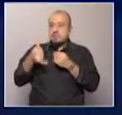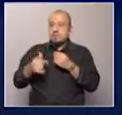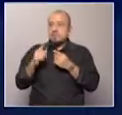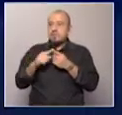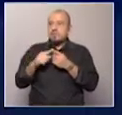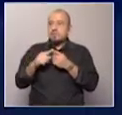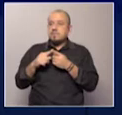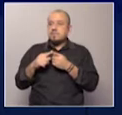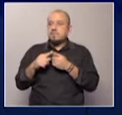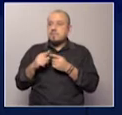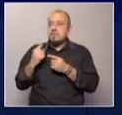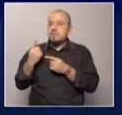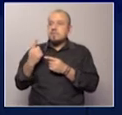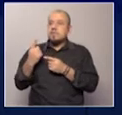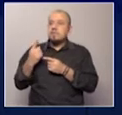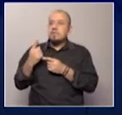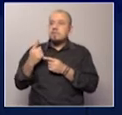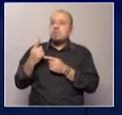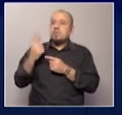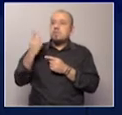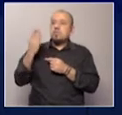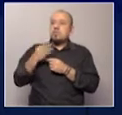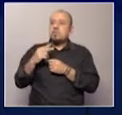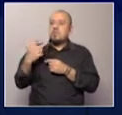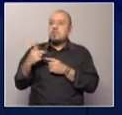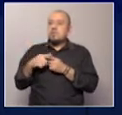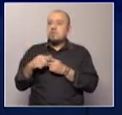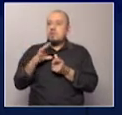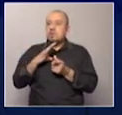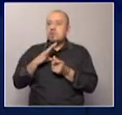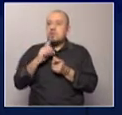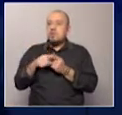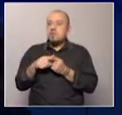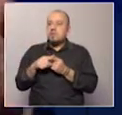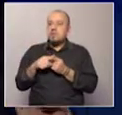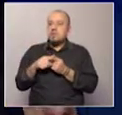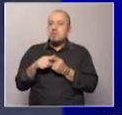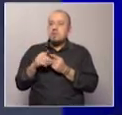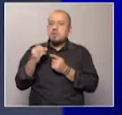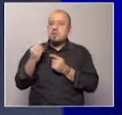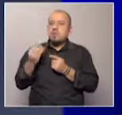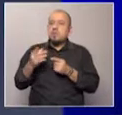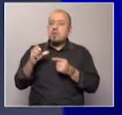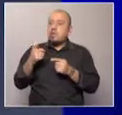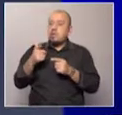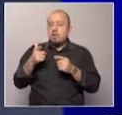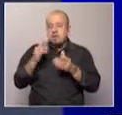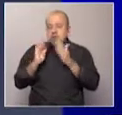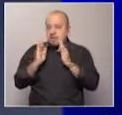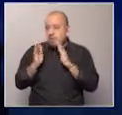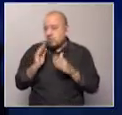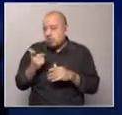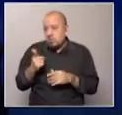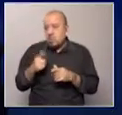del sistema que hemos valorado como donde hay que afrontar esa situación